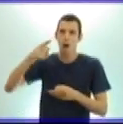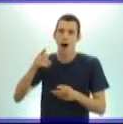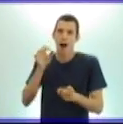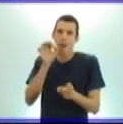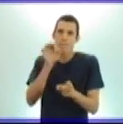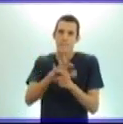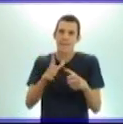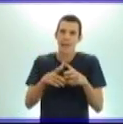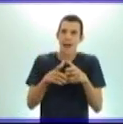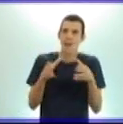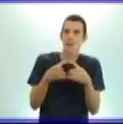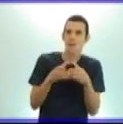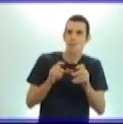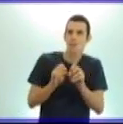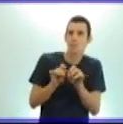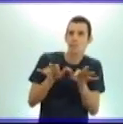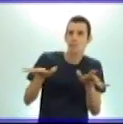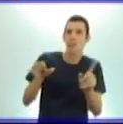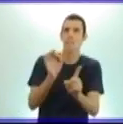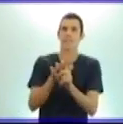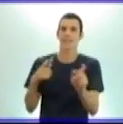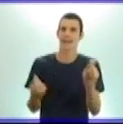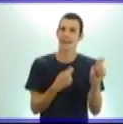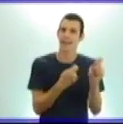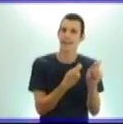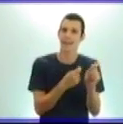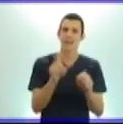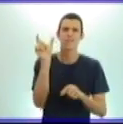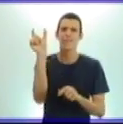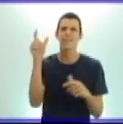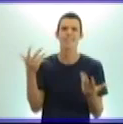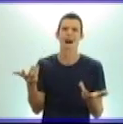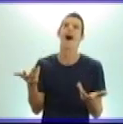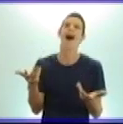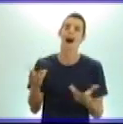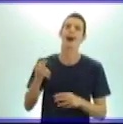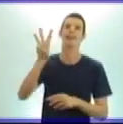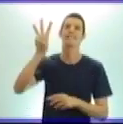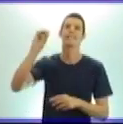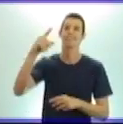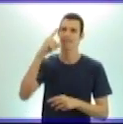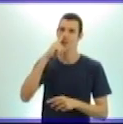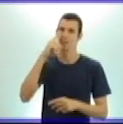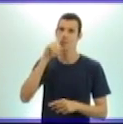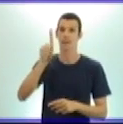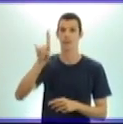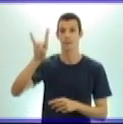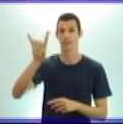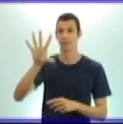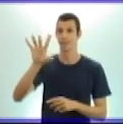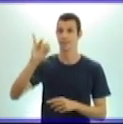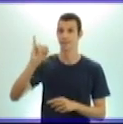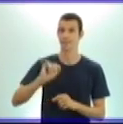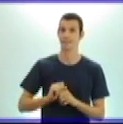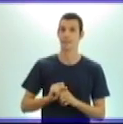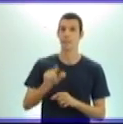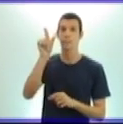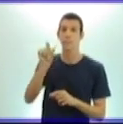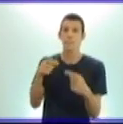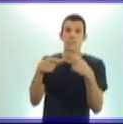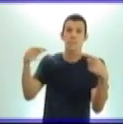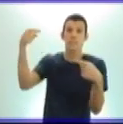ocurrió? El 30 de noviembre de 1956. ¿Y qué figuras se destacaron?